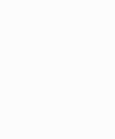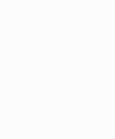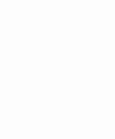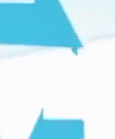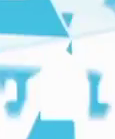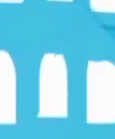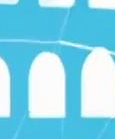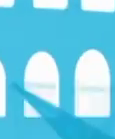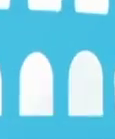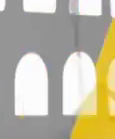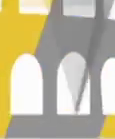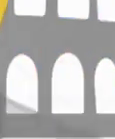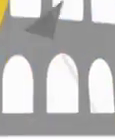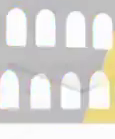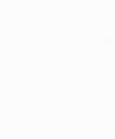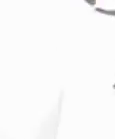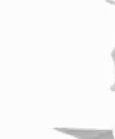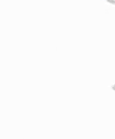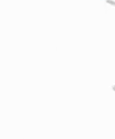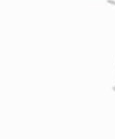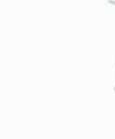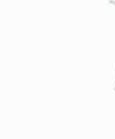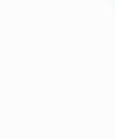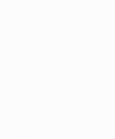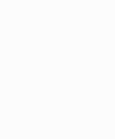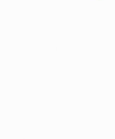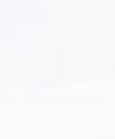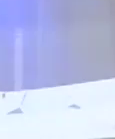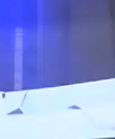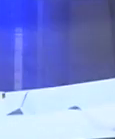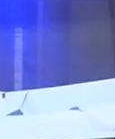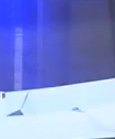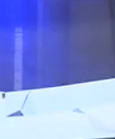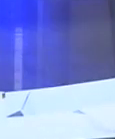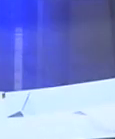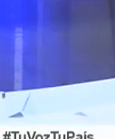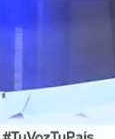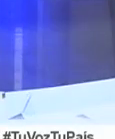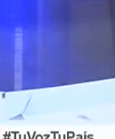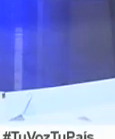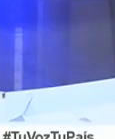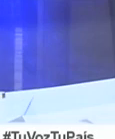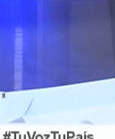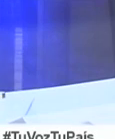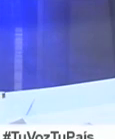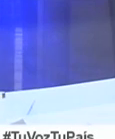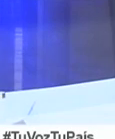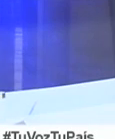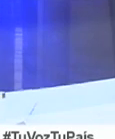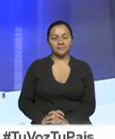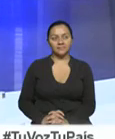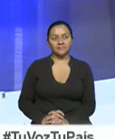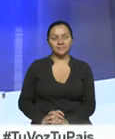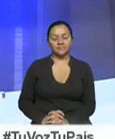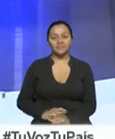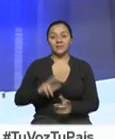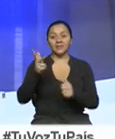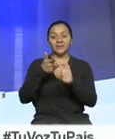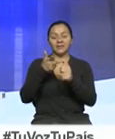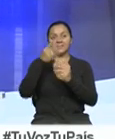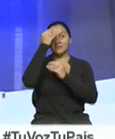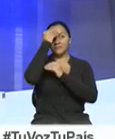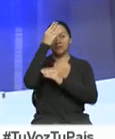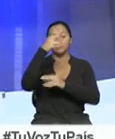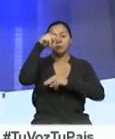Gracias. damos paso al tercer bloque informativo